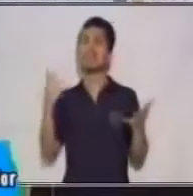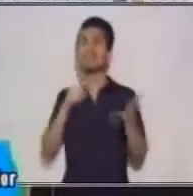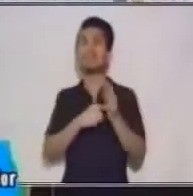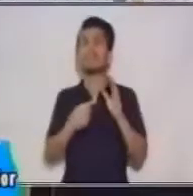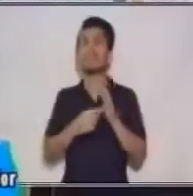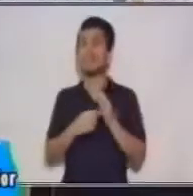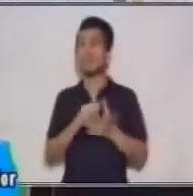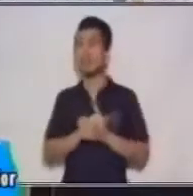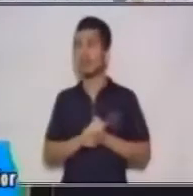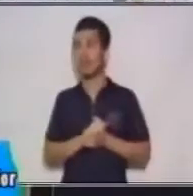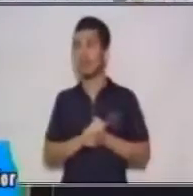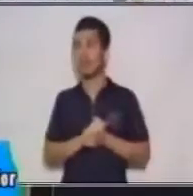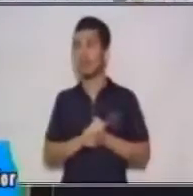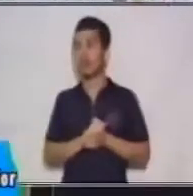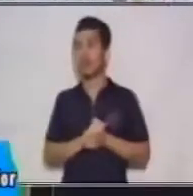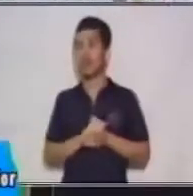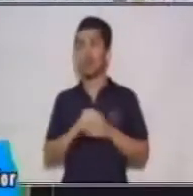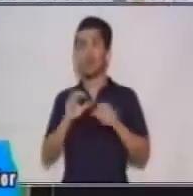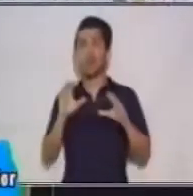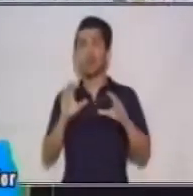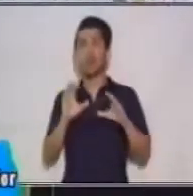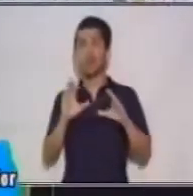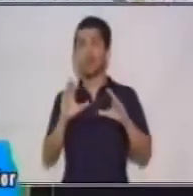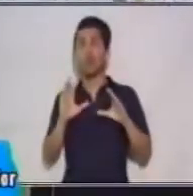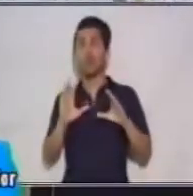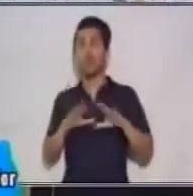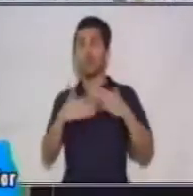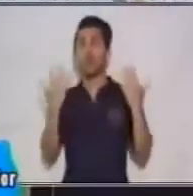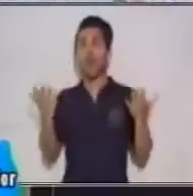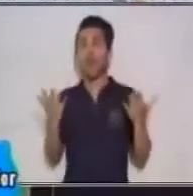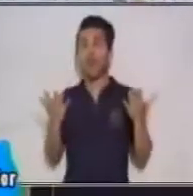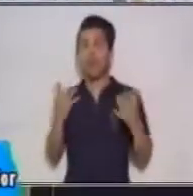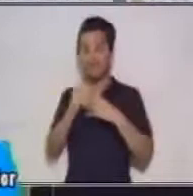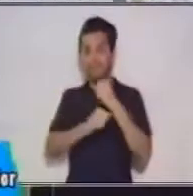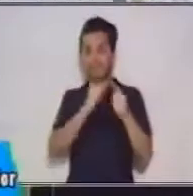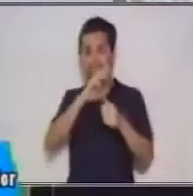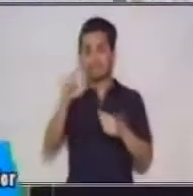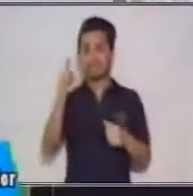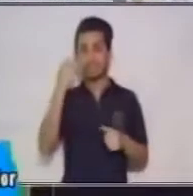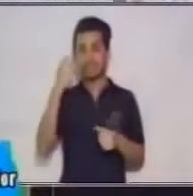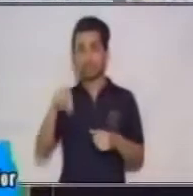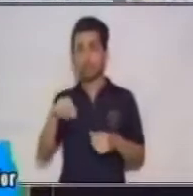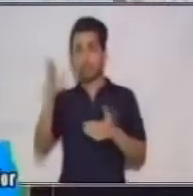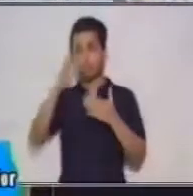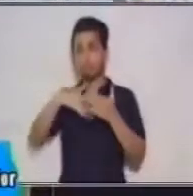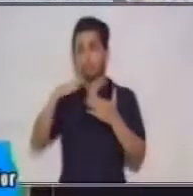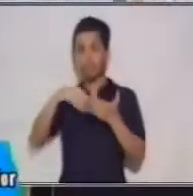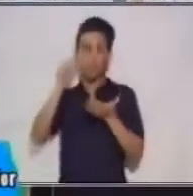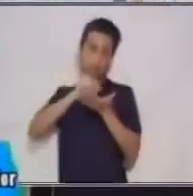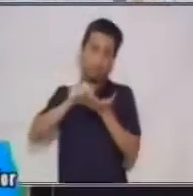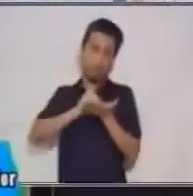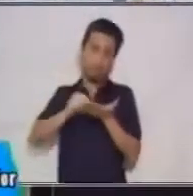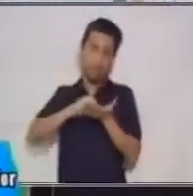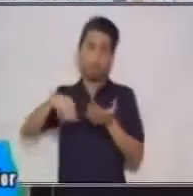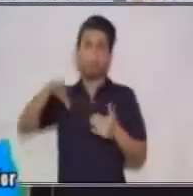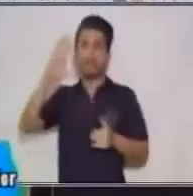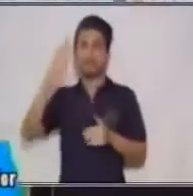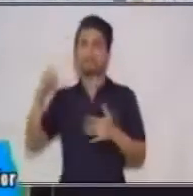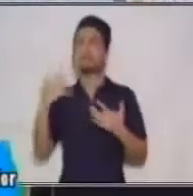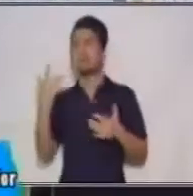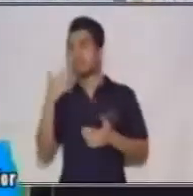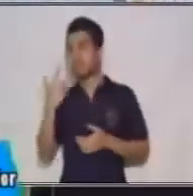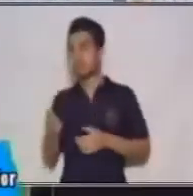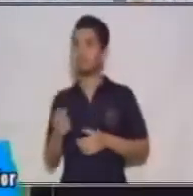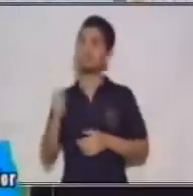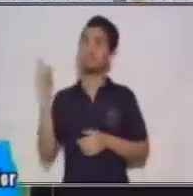preguntando, ¿qué fracción se ha pintado más acá? ¿Un tercio, dos tercios, tres